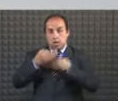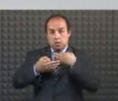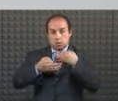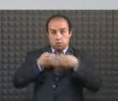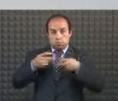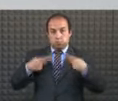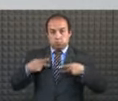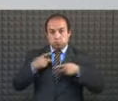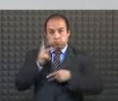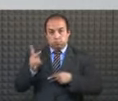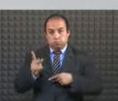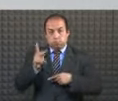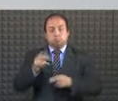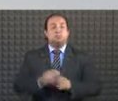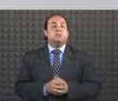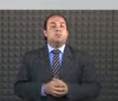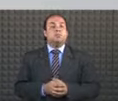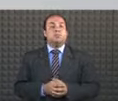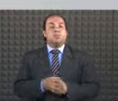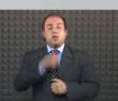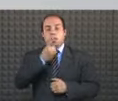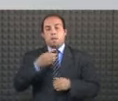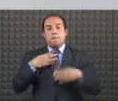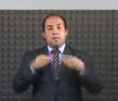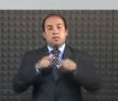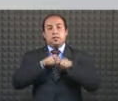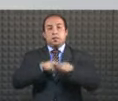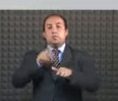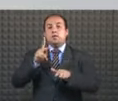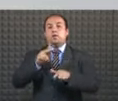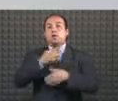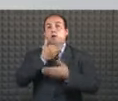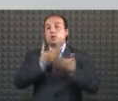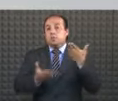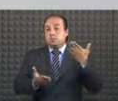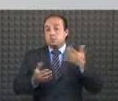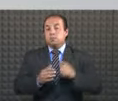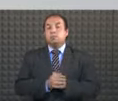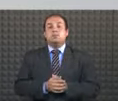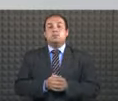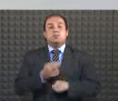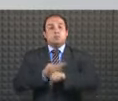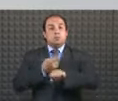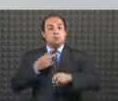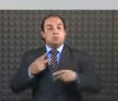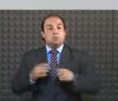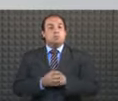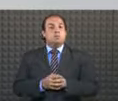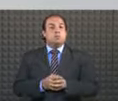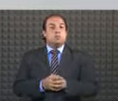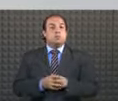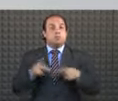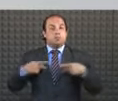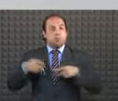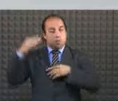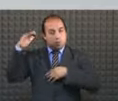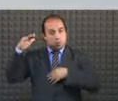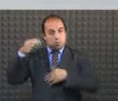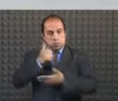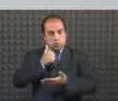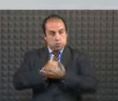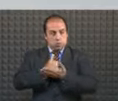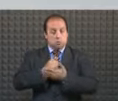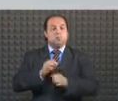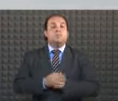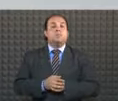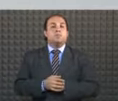tenemos que, es decir, la pandemia continúa, pero estamos ahora, la mayoría de los adultos de la ciudad, la